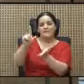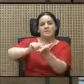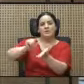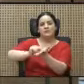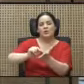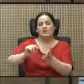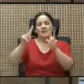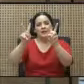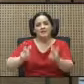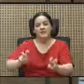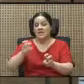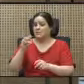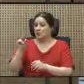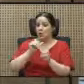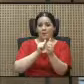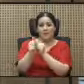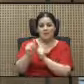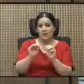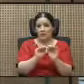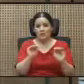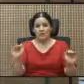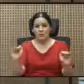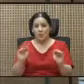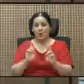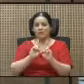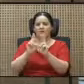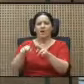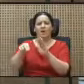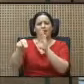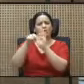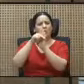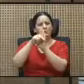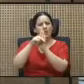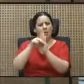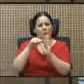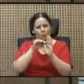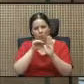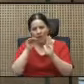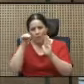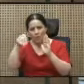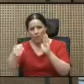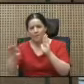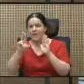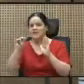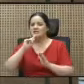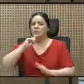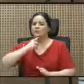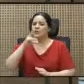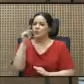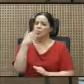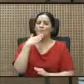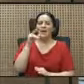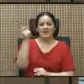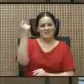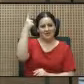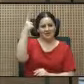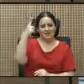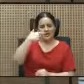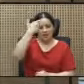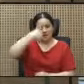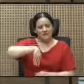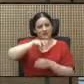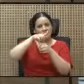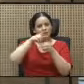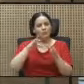niños, les regalan la nota con una curva. Seamos serios, señores, y no me malinterpreten. Esta diputada es consciente